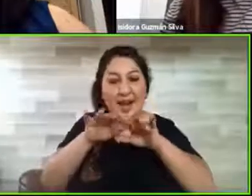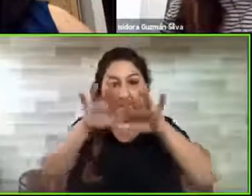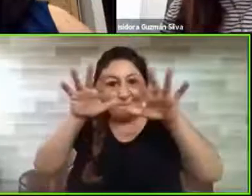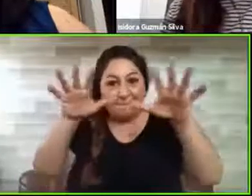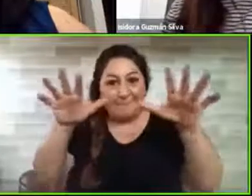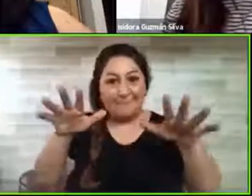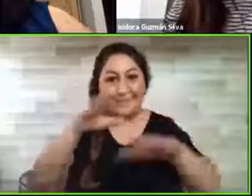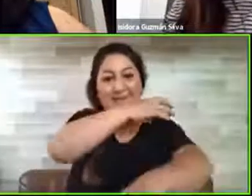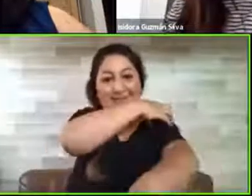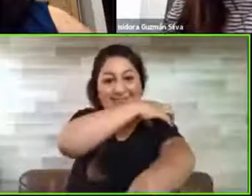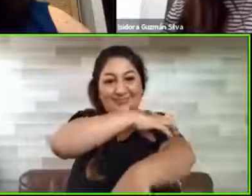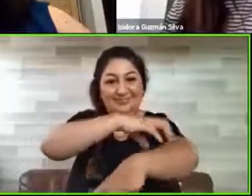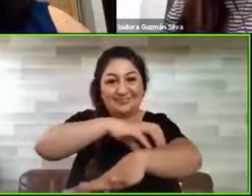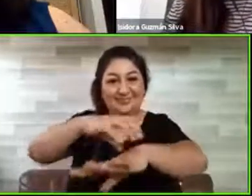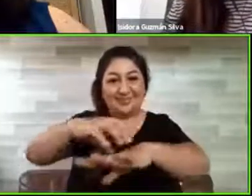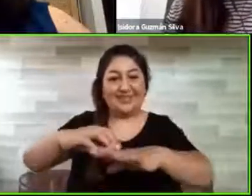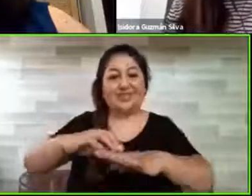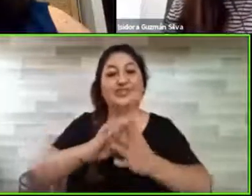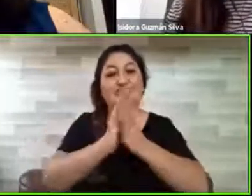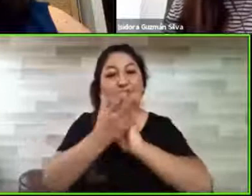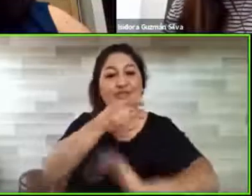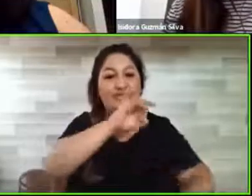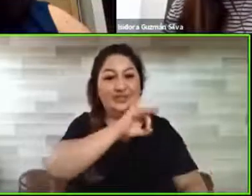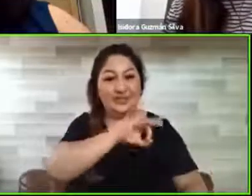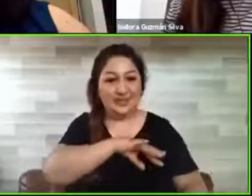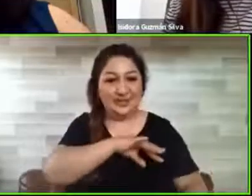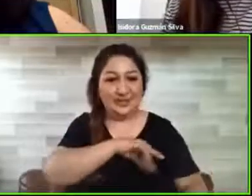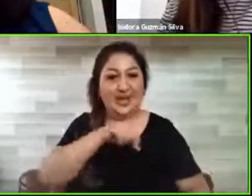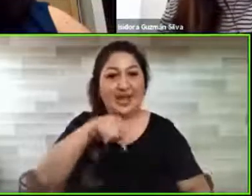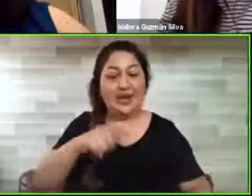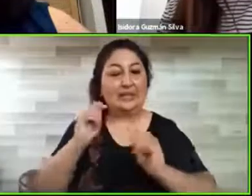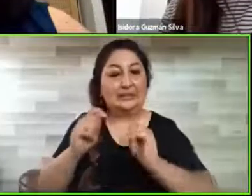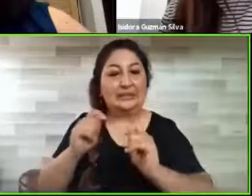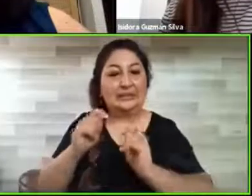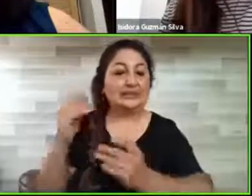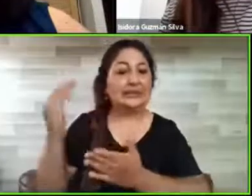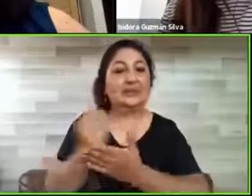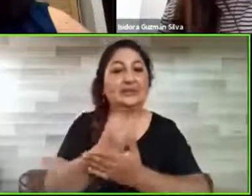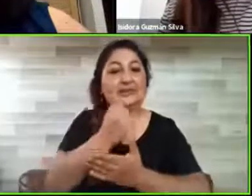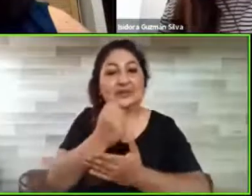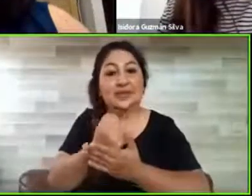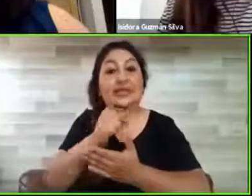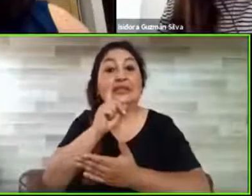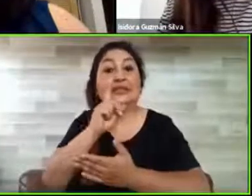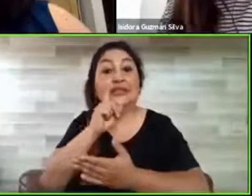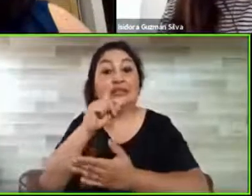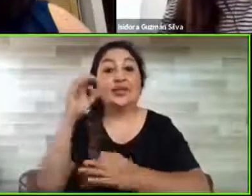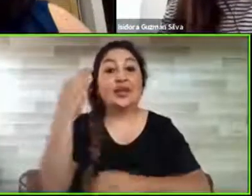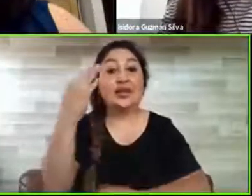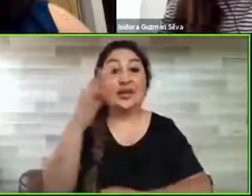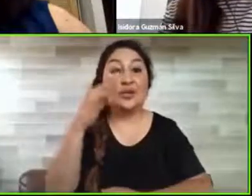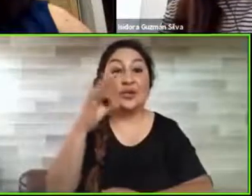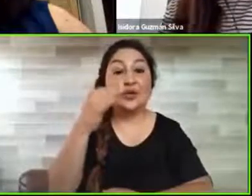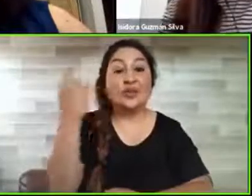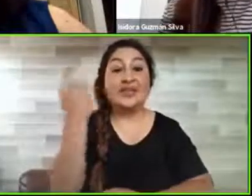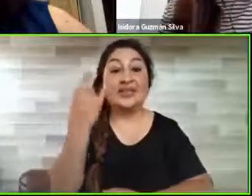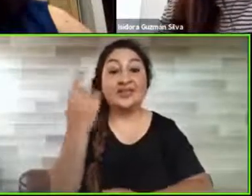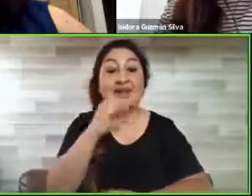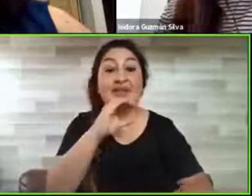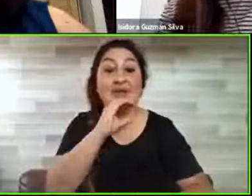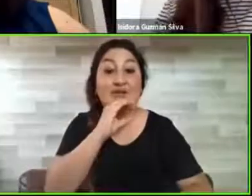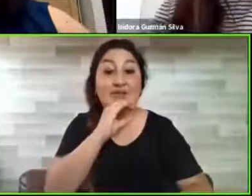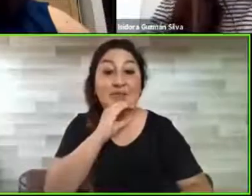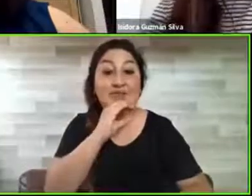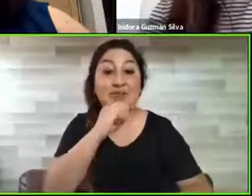eso es algo que estamos tratando de lograr yo hoy en día hemos tenido ya reuniones como por ejemplo universidades de concepción de